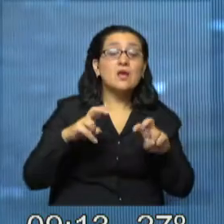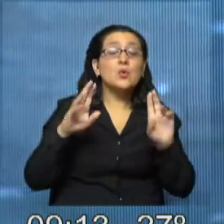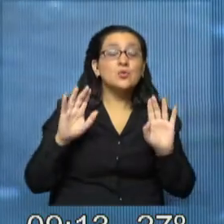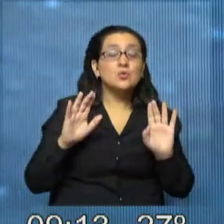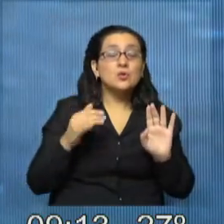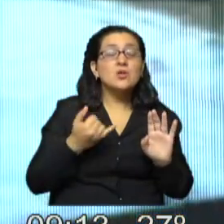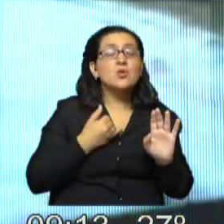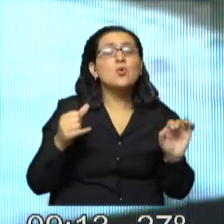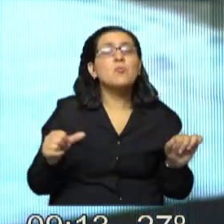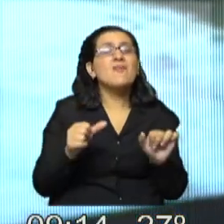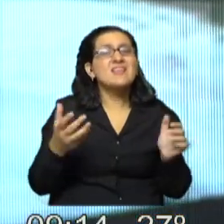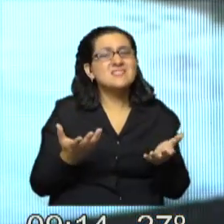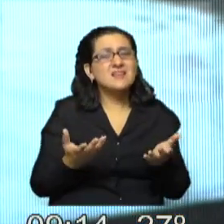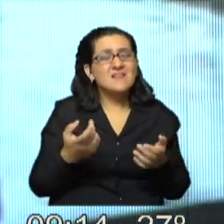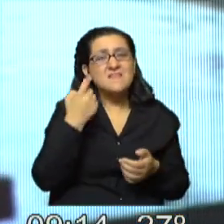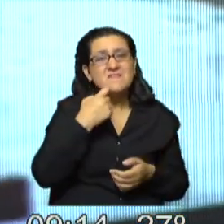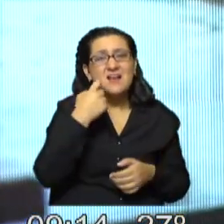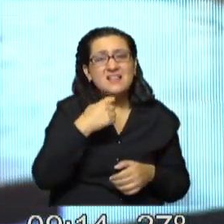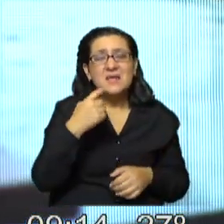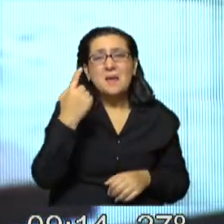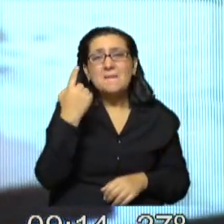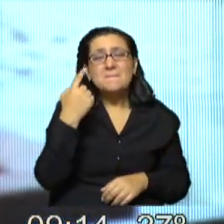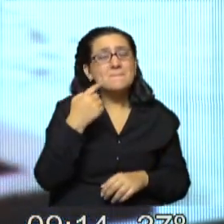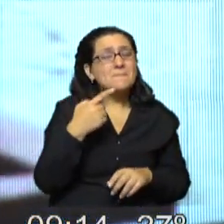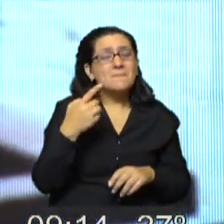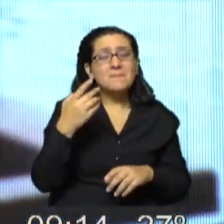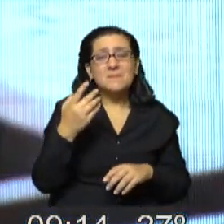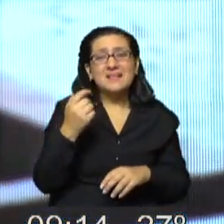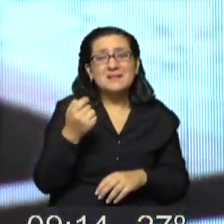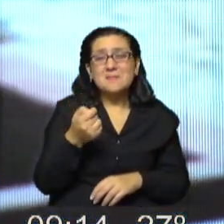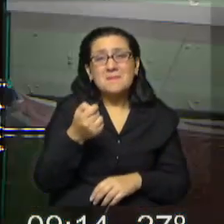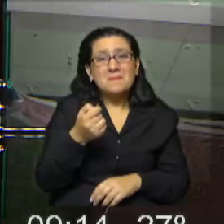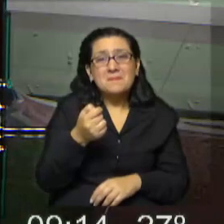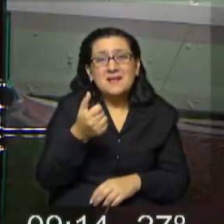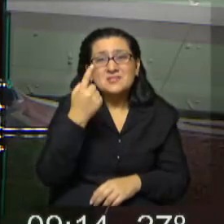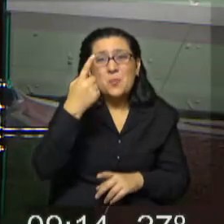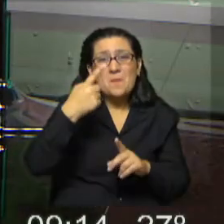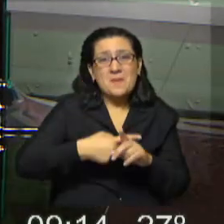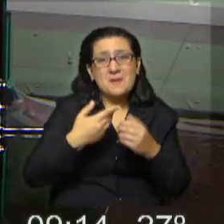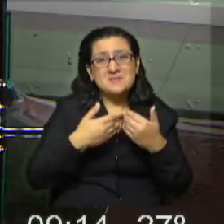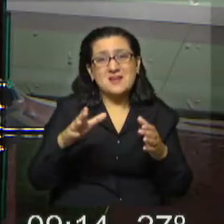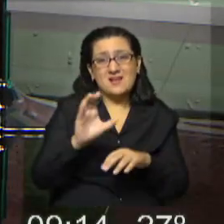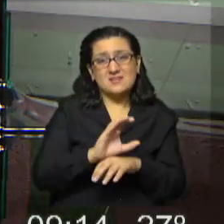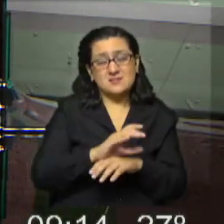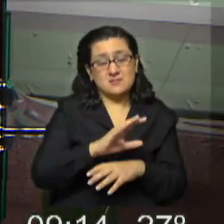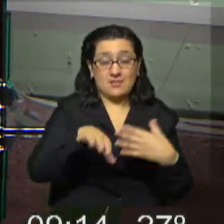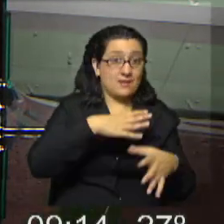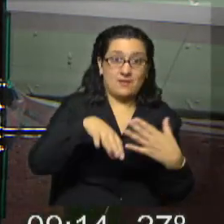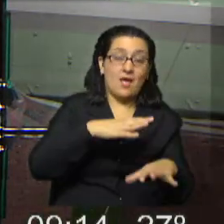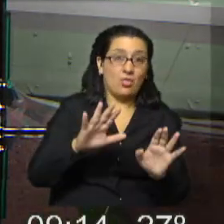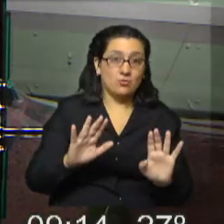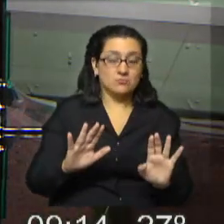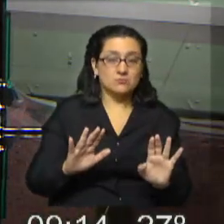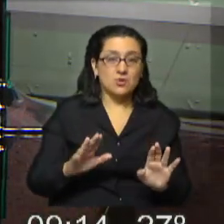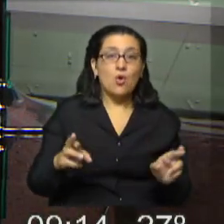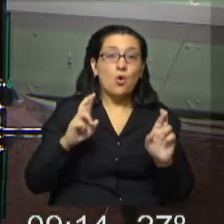van a aplicar ese diagnóstico faltando menos de un mes para arrancar las clases? Uh-huh. Nadie lo sabe. Está entreverada la piola. Bueno, ojalá que